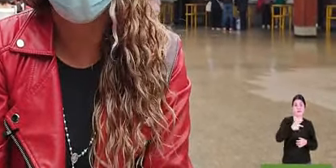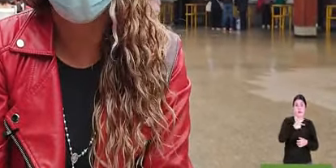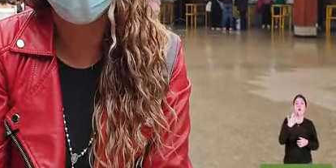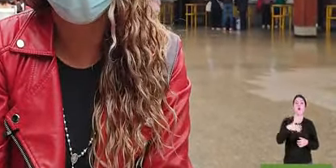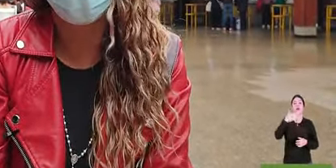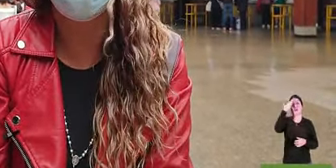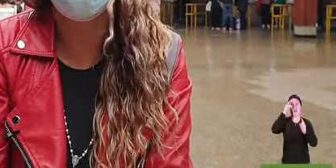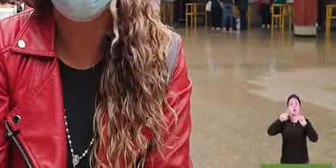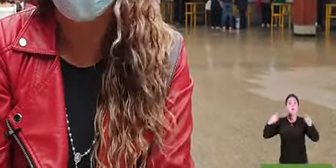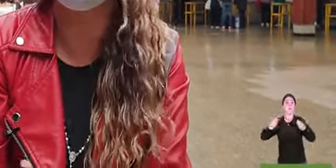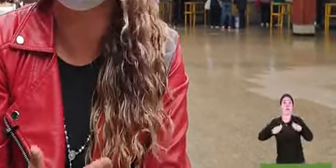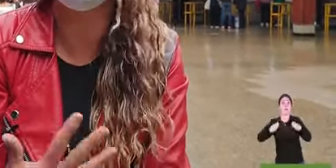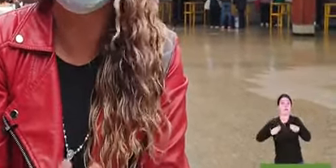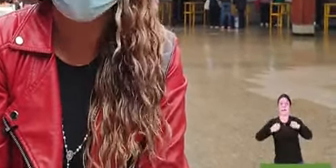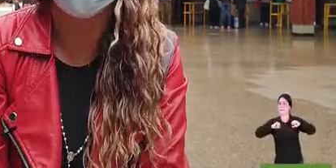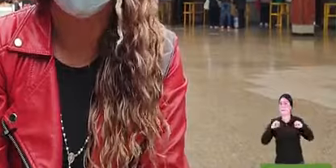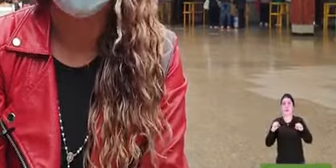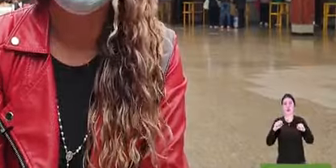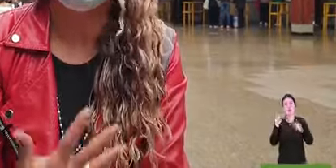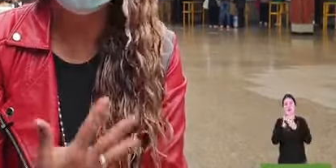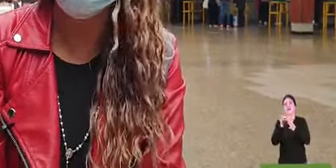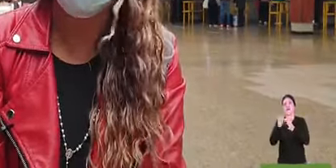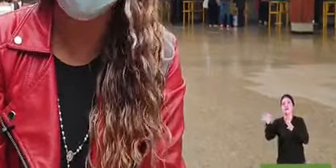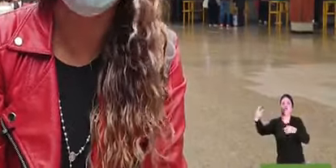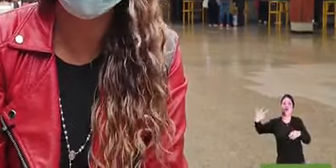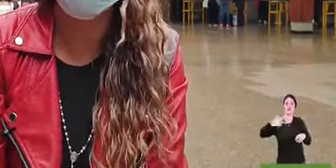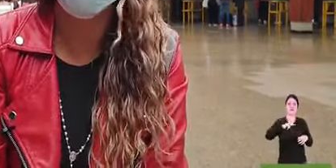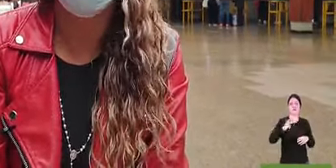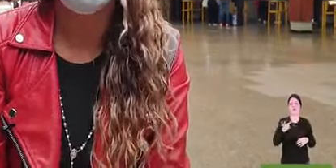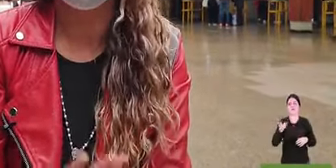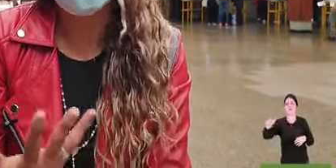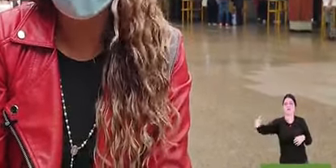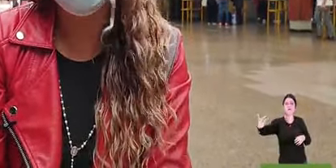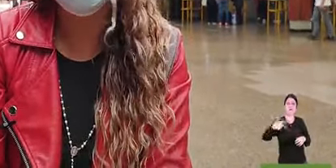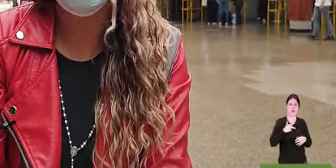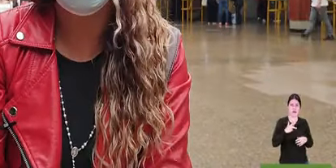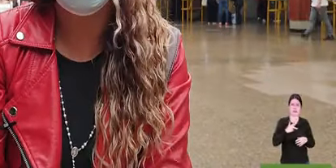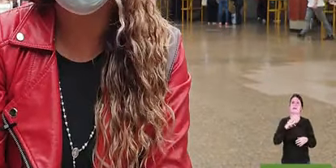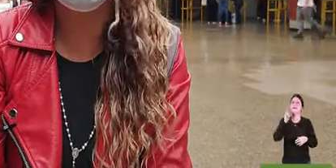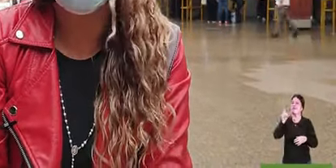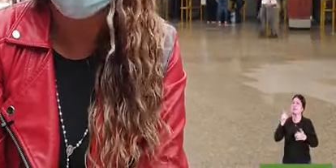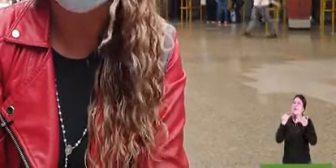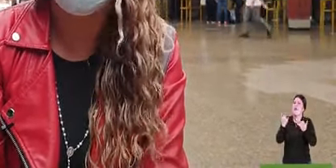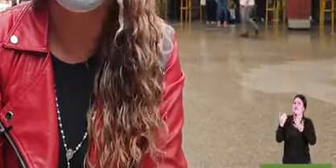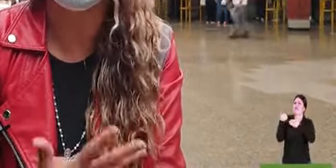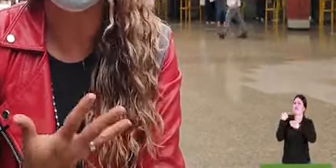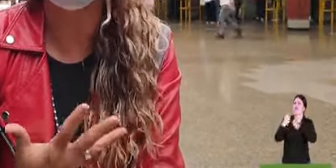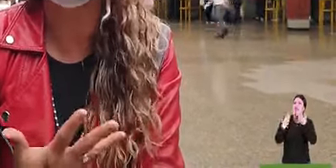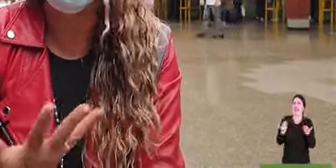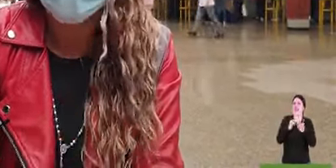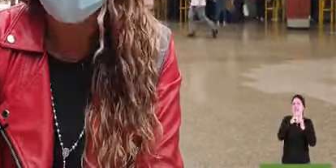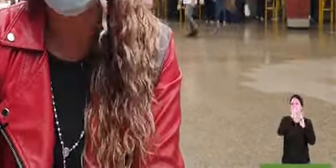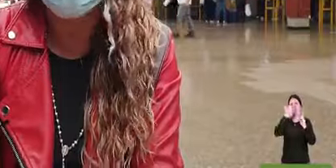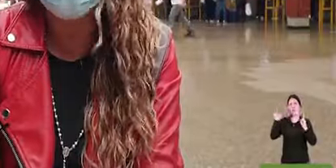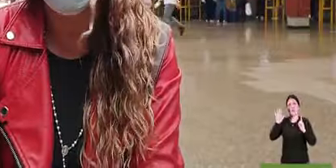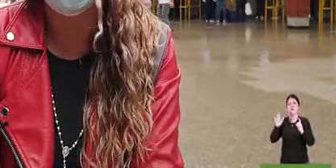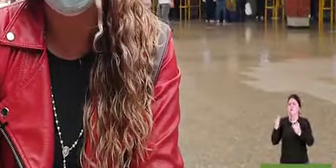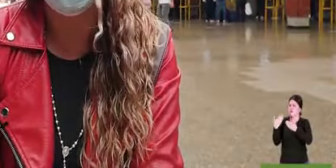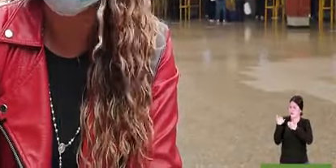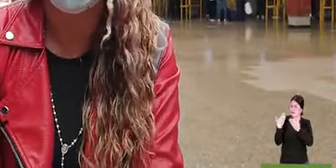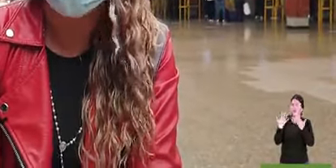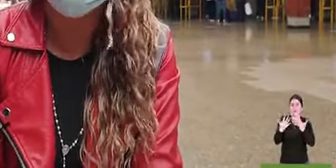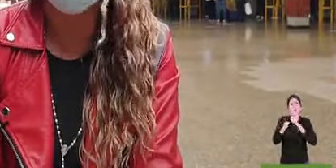de Bogotá y que necesitan viajar. Teniendo en cuenta esto, ¿qué ha hecho la terminal de transporte para mejorar el